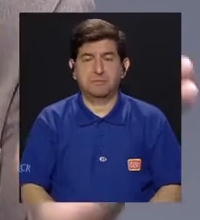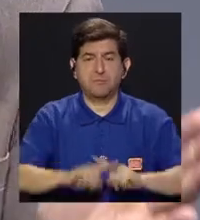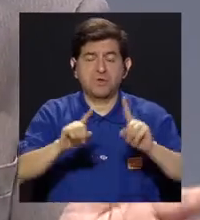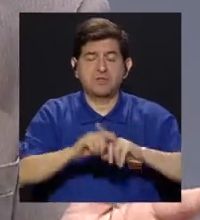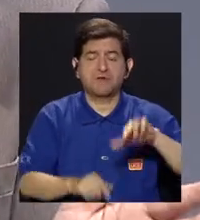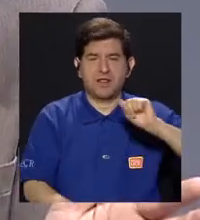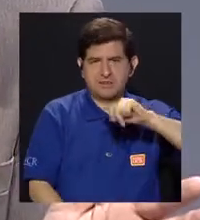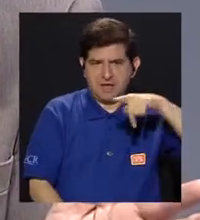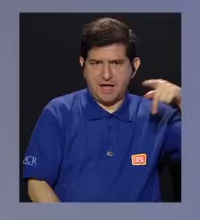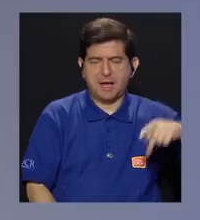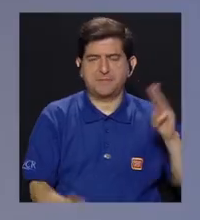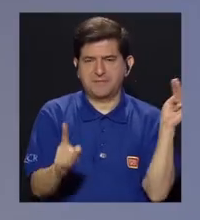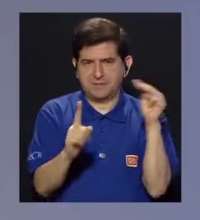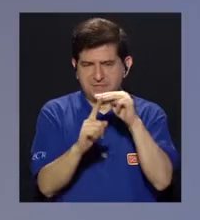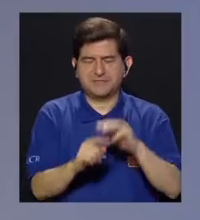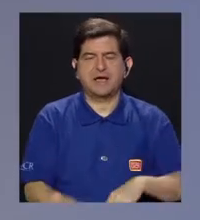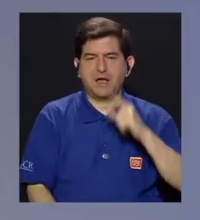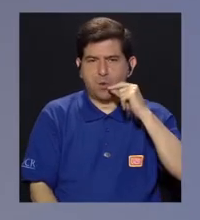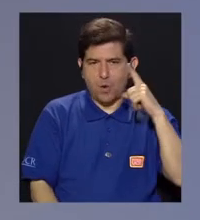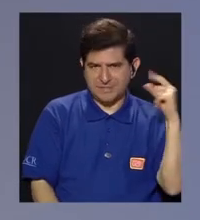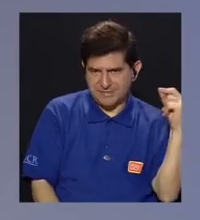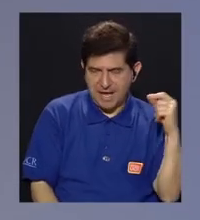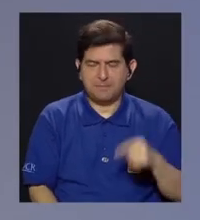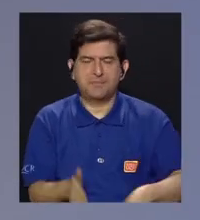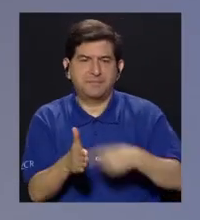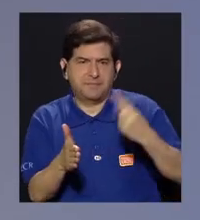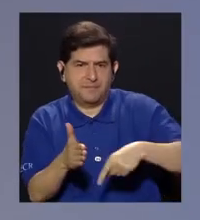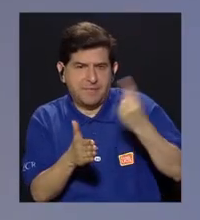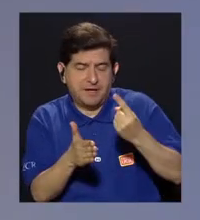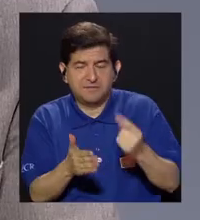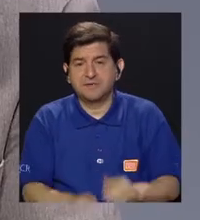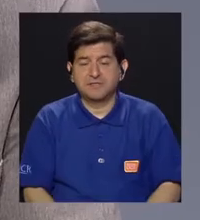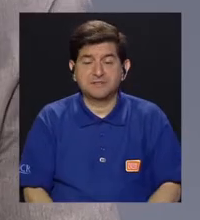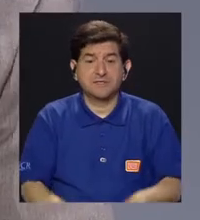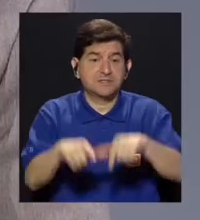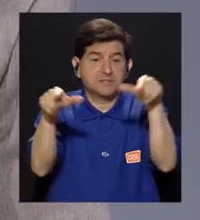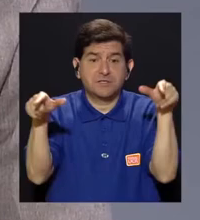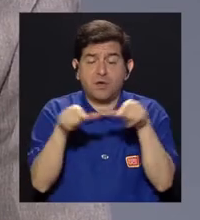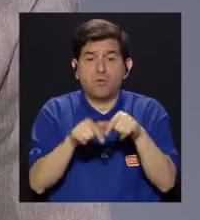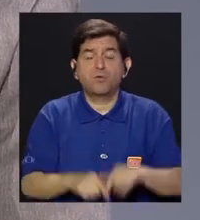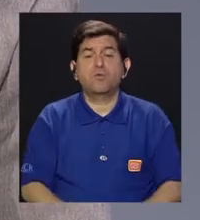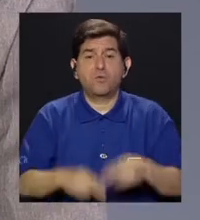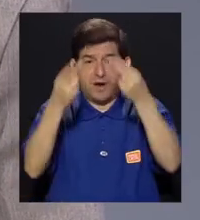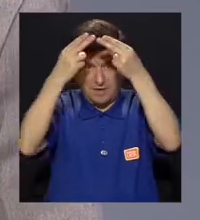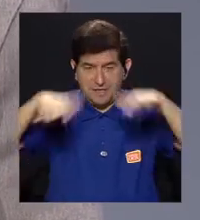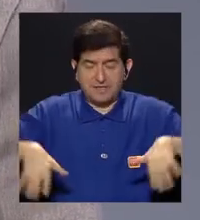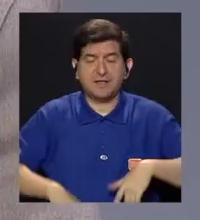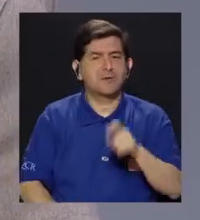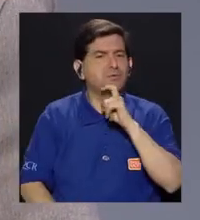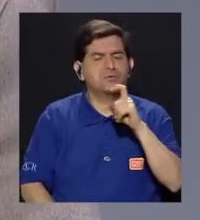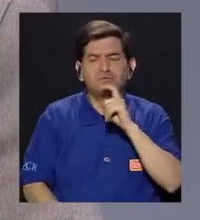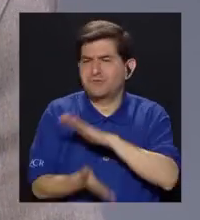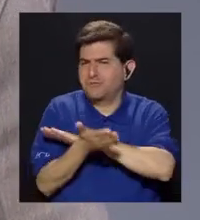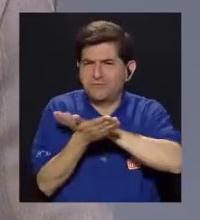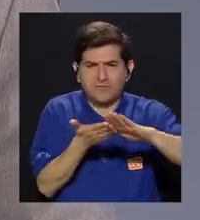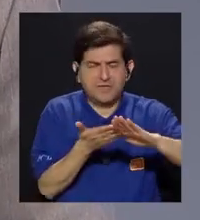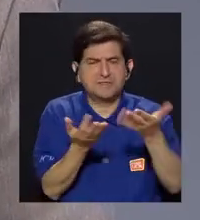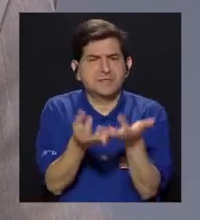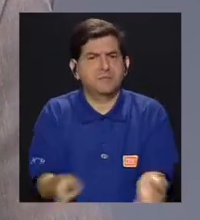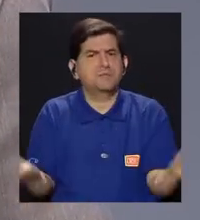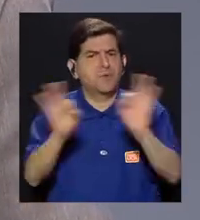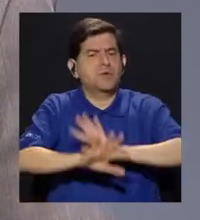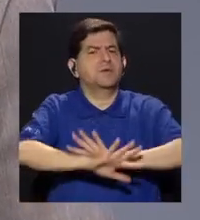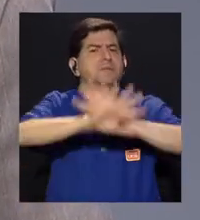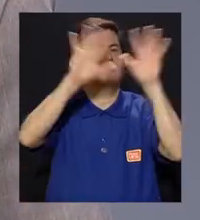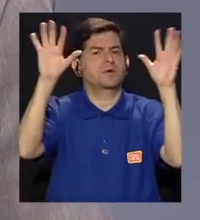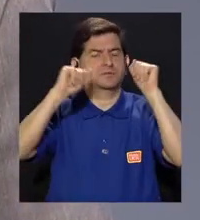aplicaciones de manejar de mensajería como whatsapp y en algunos casos va a terminar en sitios web donde va a ser difícil borrarlo pero aquí es